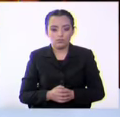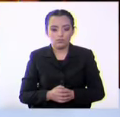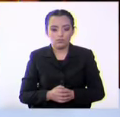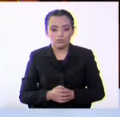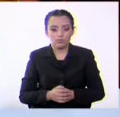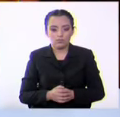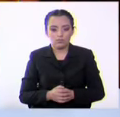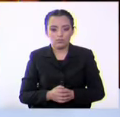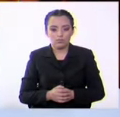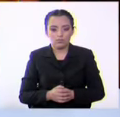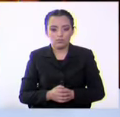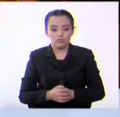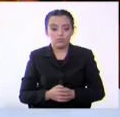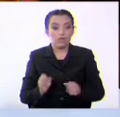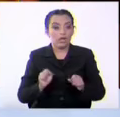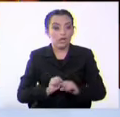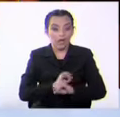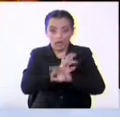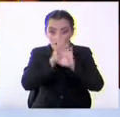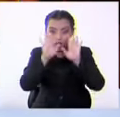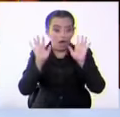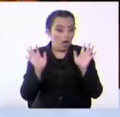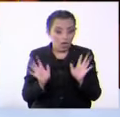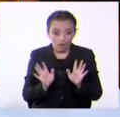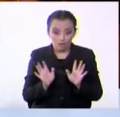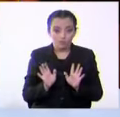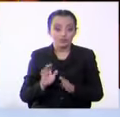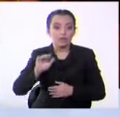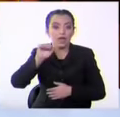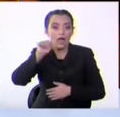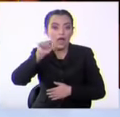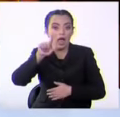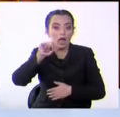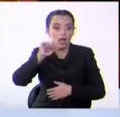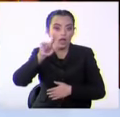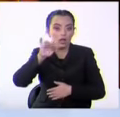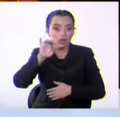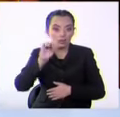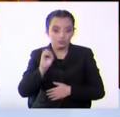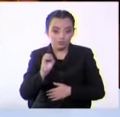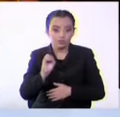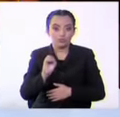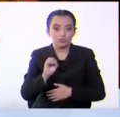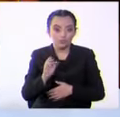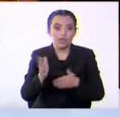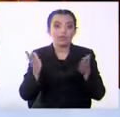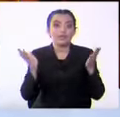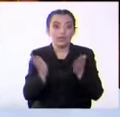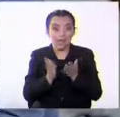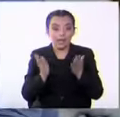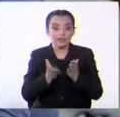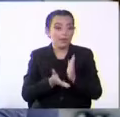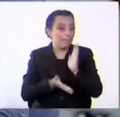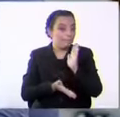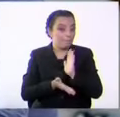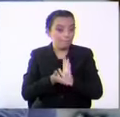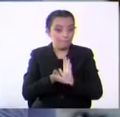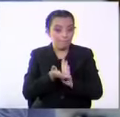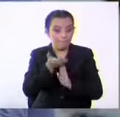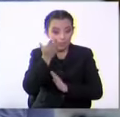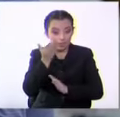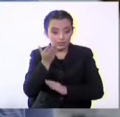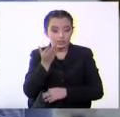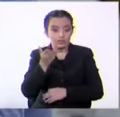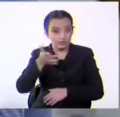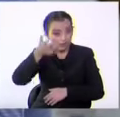Claramente, la población o el alelo que se ha fijado más bien en esta población es el alelo de las